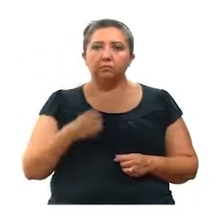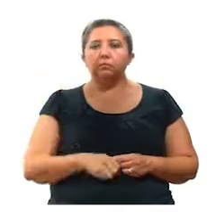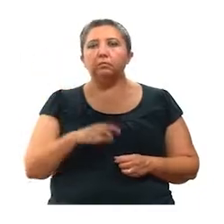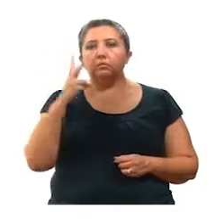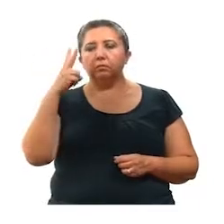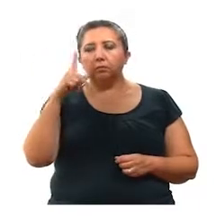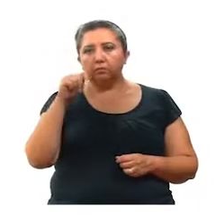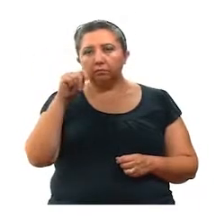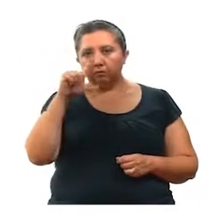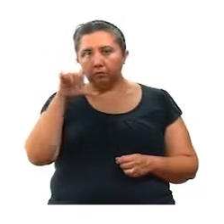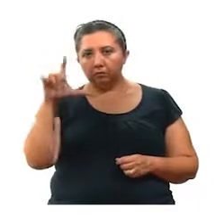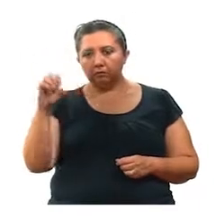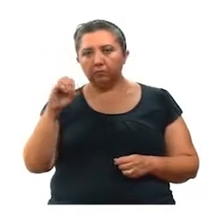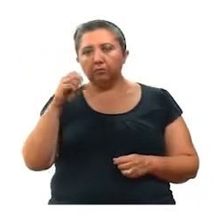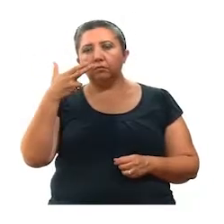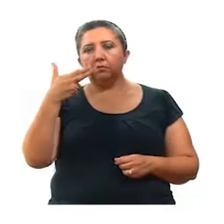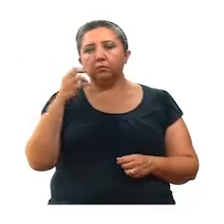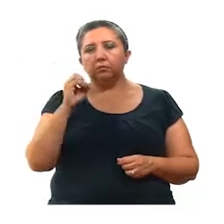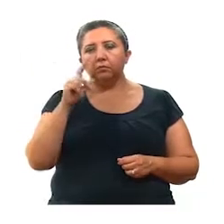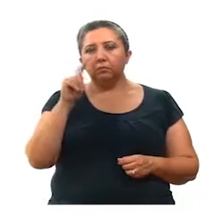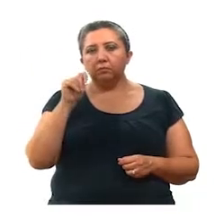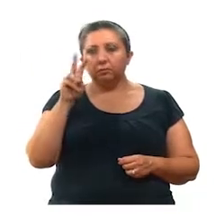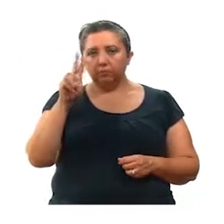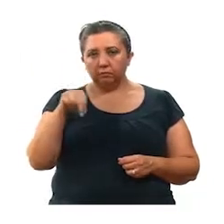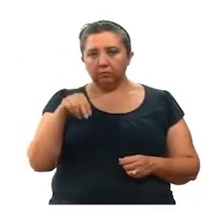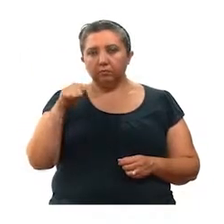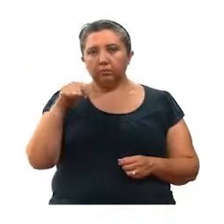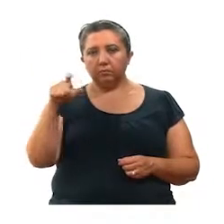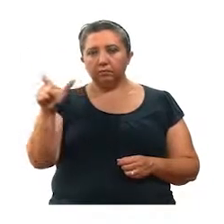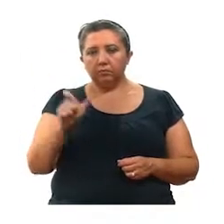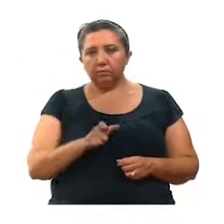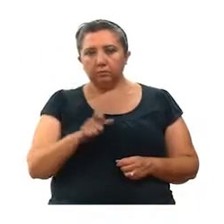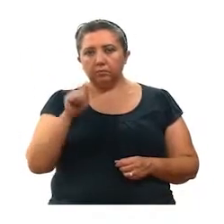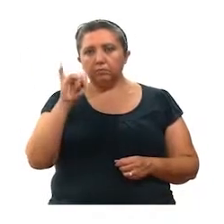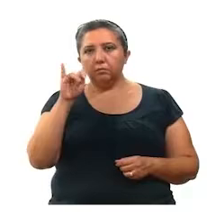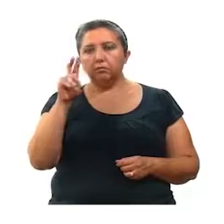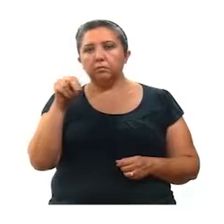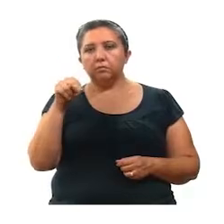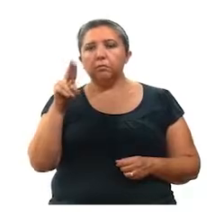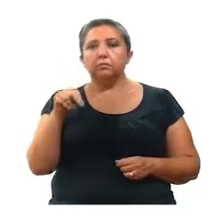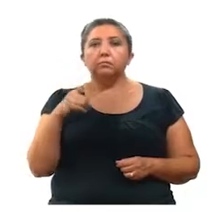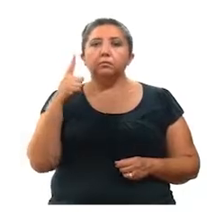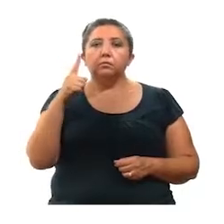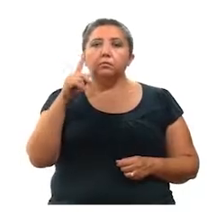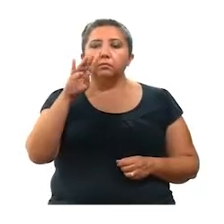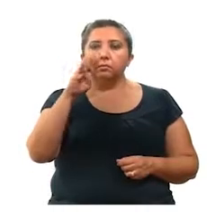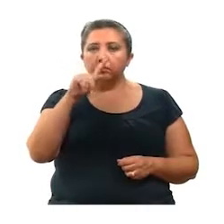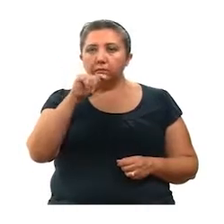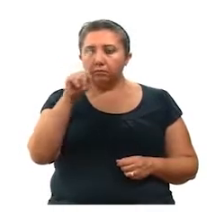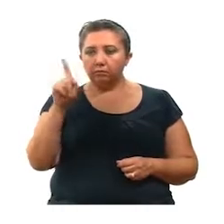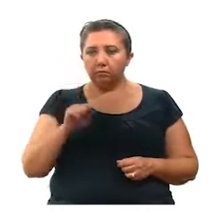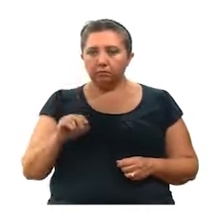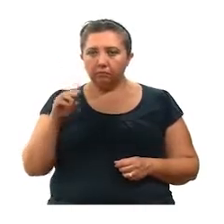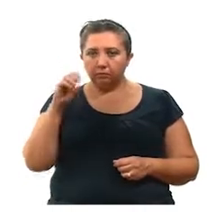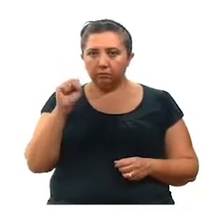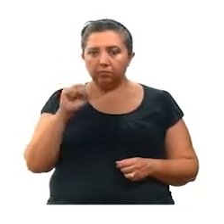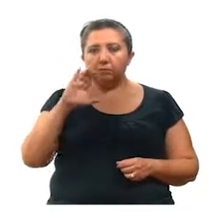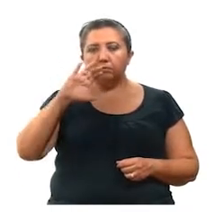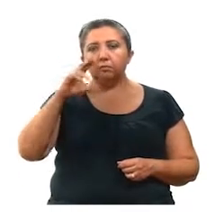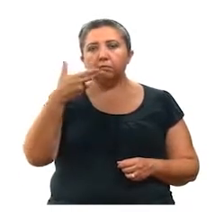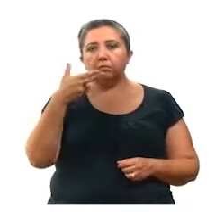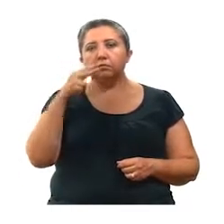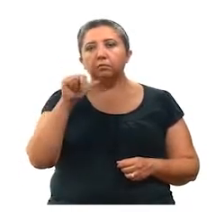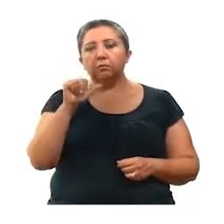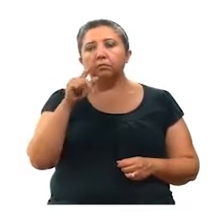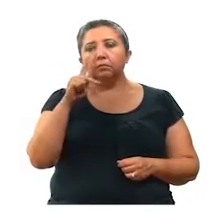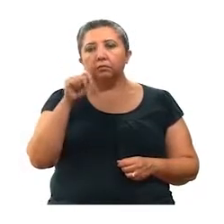2 en Cenotillo, Joctum, Sellé, Tecash y Tinum, 1 en Buxots, Chancom,